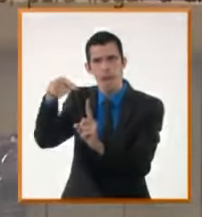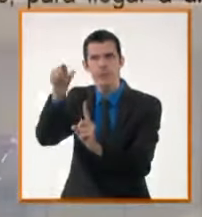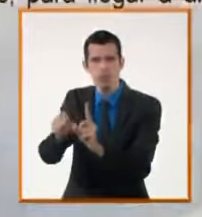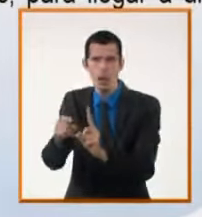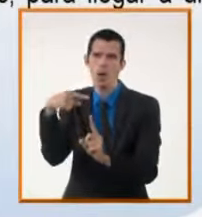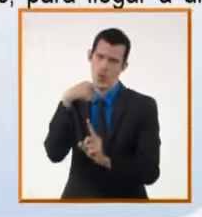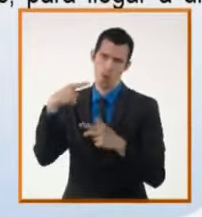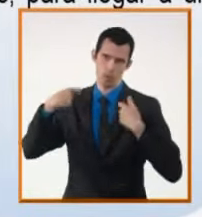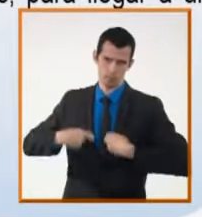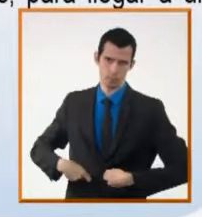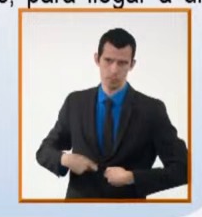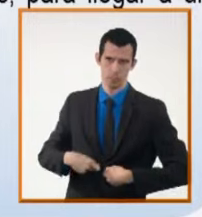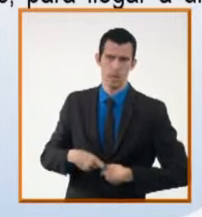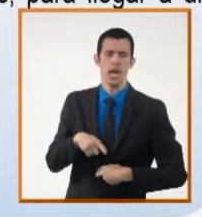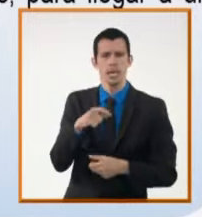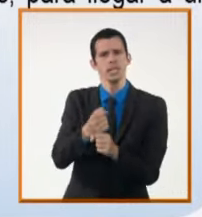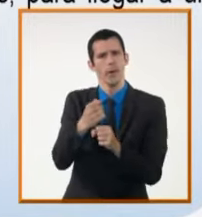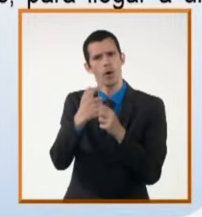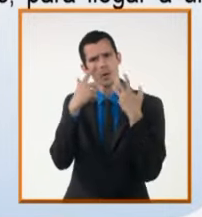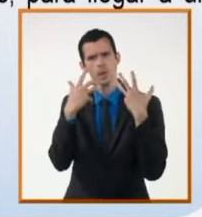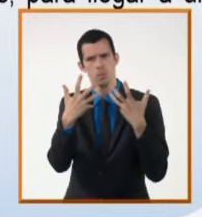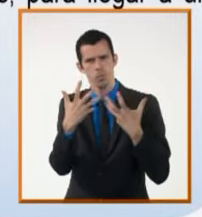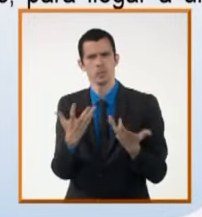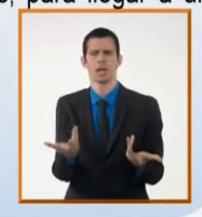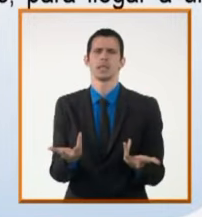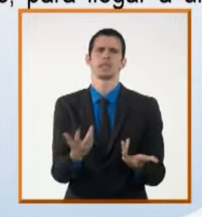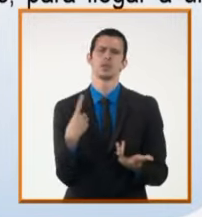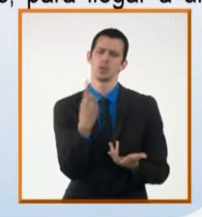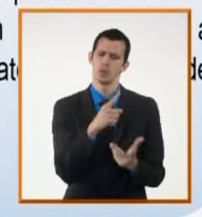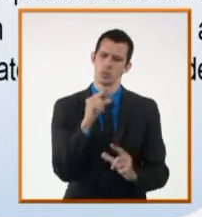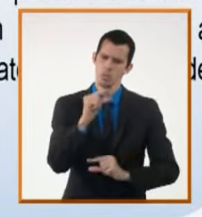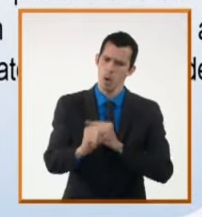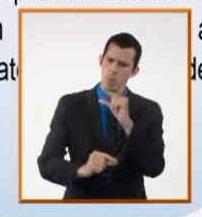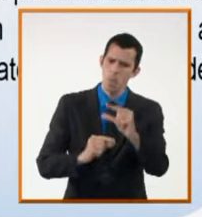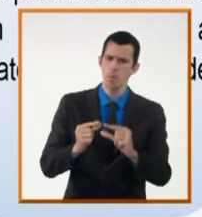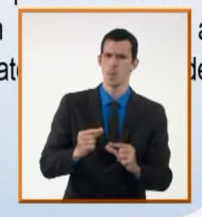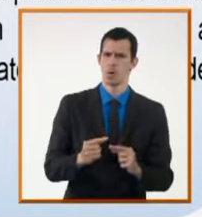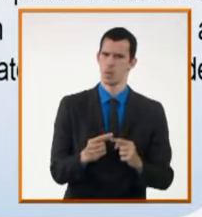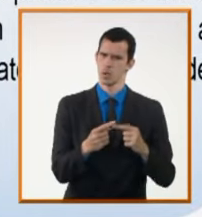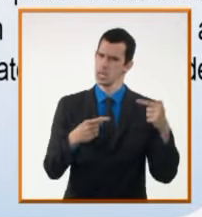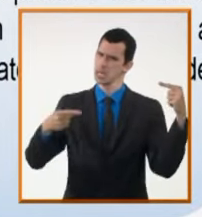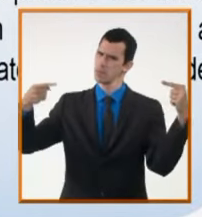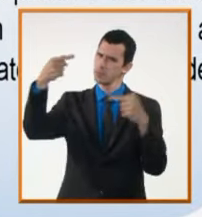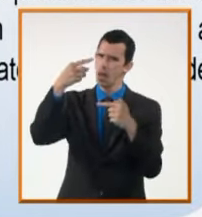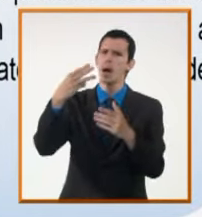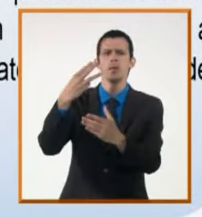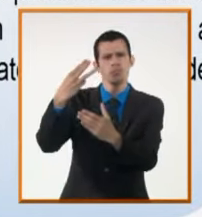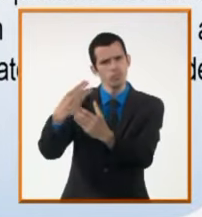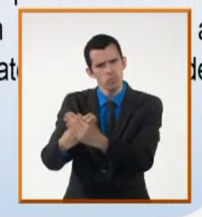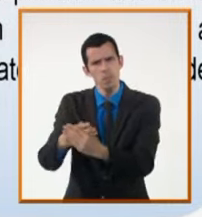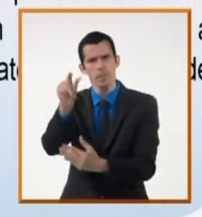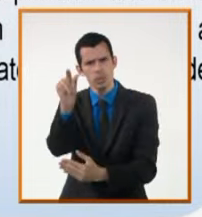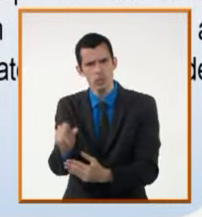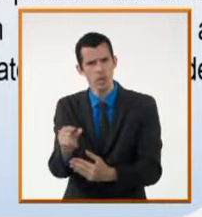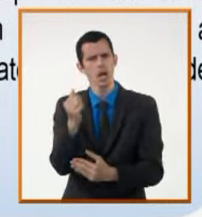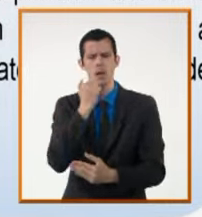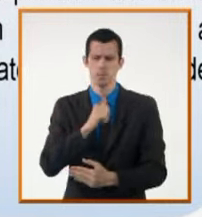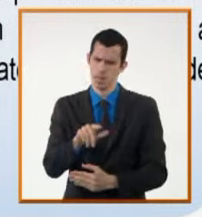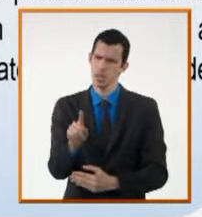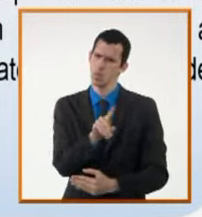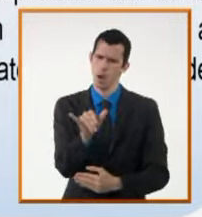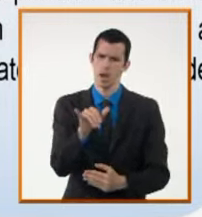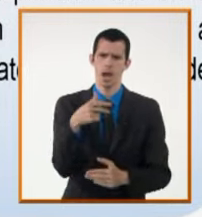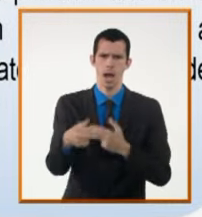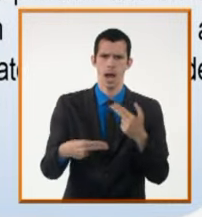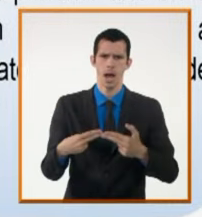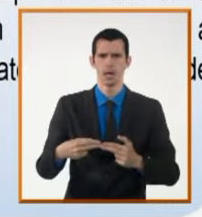dado paso de avance para seguir protegiendo a las personas con discapacidad. Y se aprobó, es decir, se